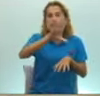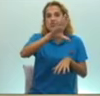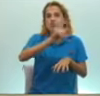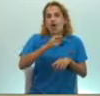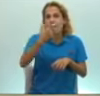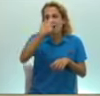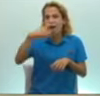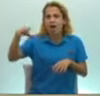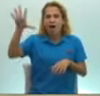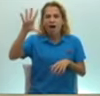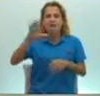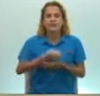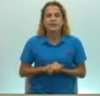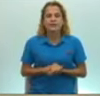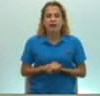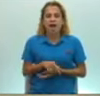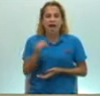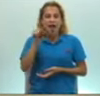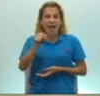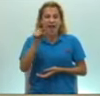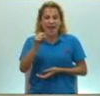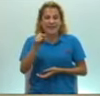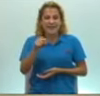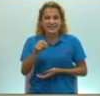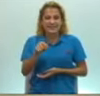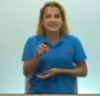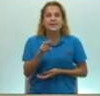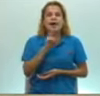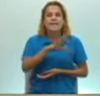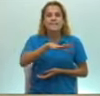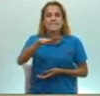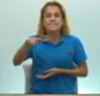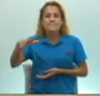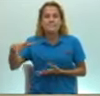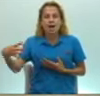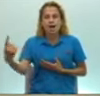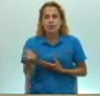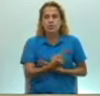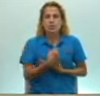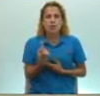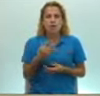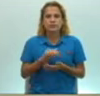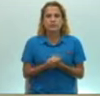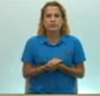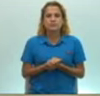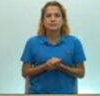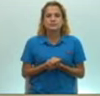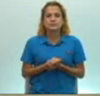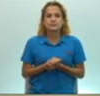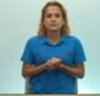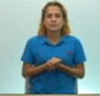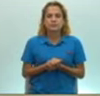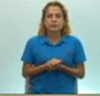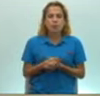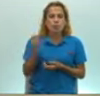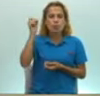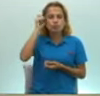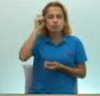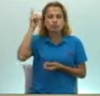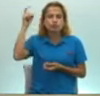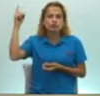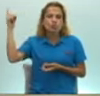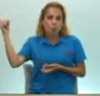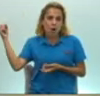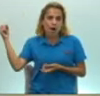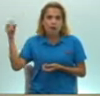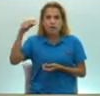hay territorio en Europa, hay territorio en África. Fíjense, esa sentencia de Mare Nostrum, en latín, Mar Nuestro, pues se va a concretar, lo